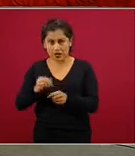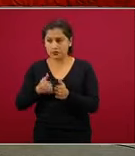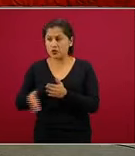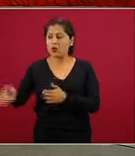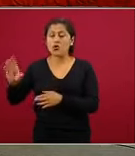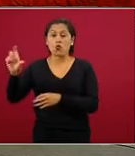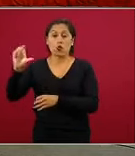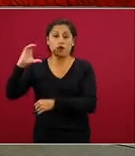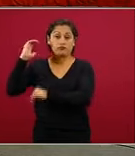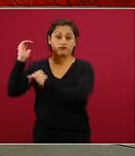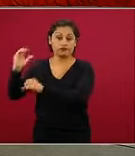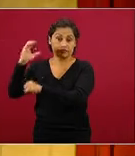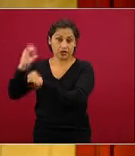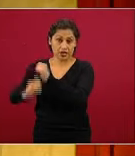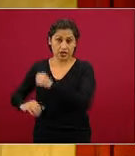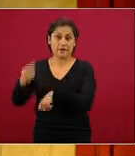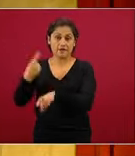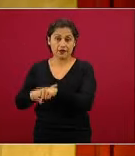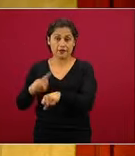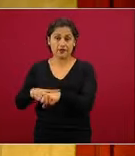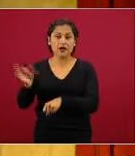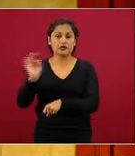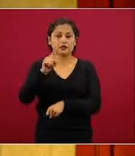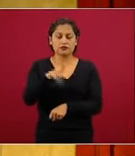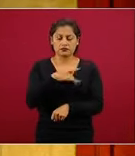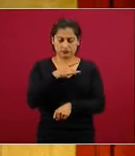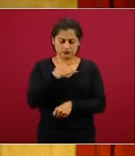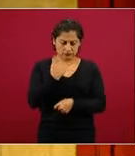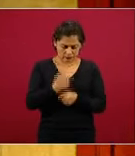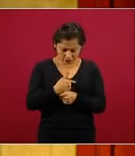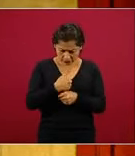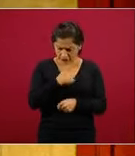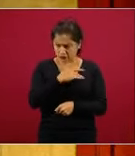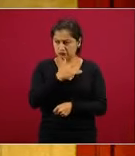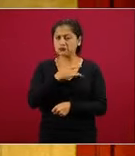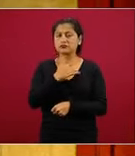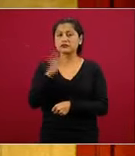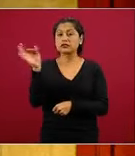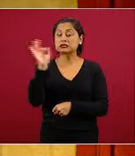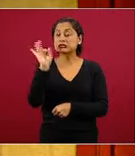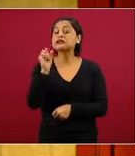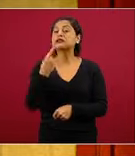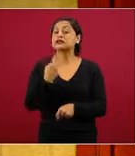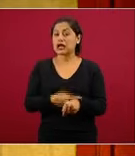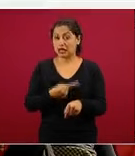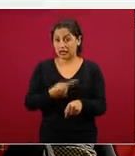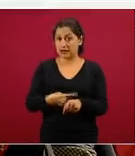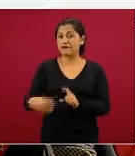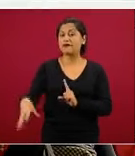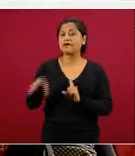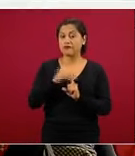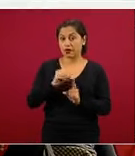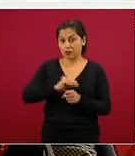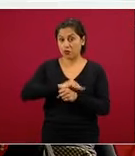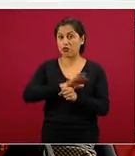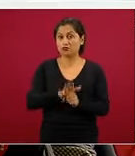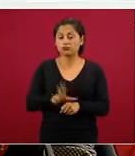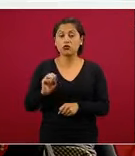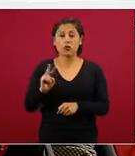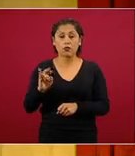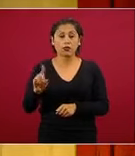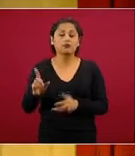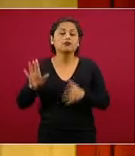pensar que uno puede tener COVID. Si uno mismo o un familiar tiene estos síntomas, hay que pensar que tiene COVID. ¿Y qué hay que